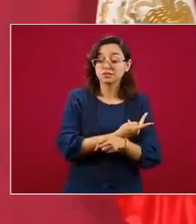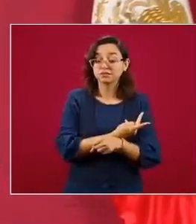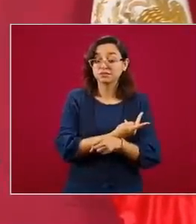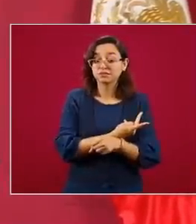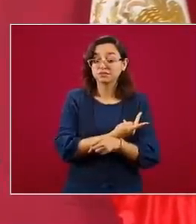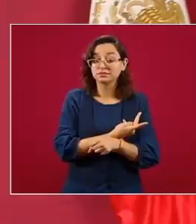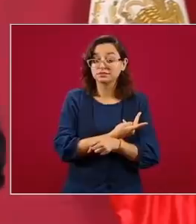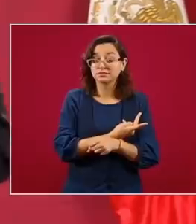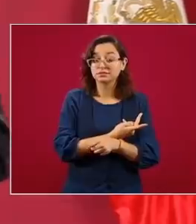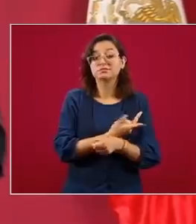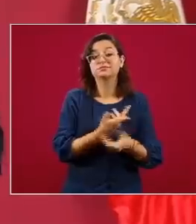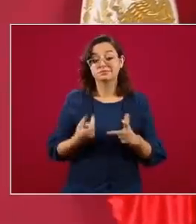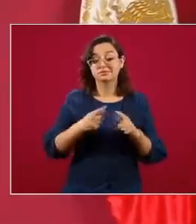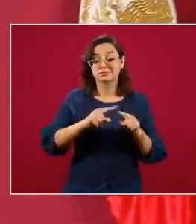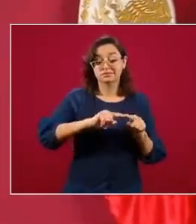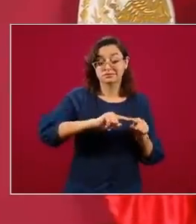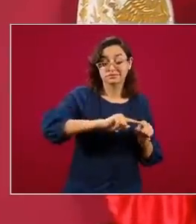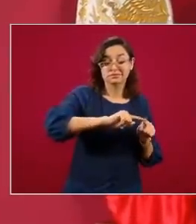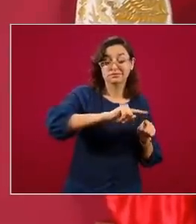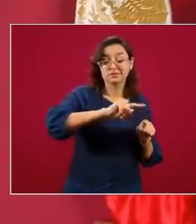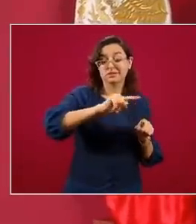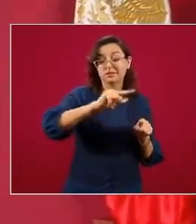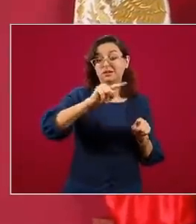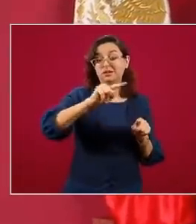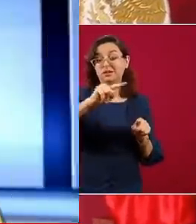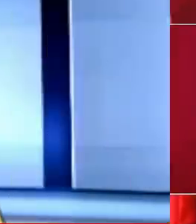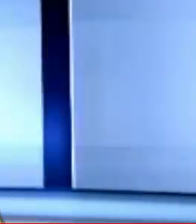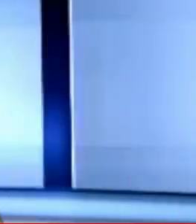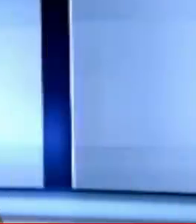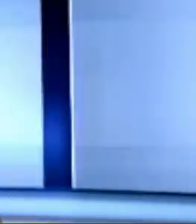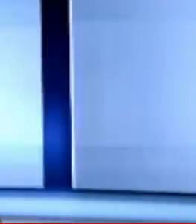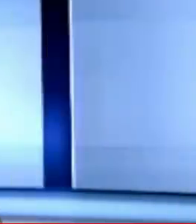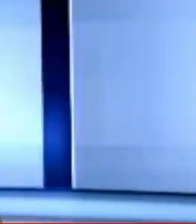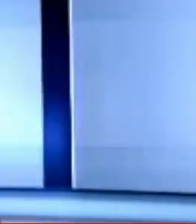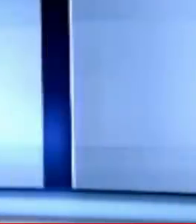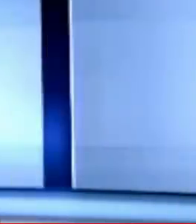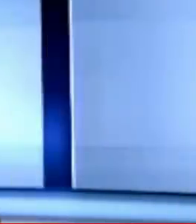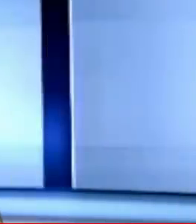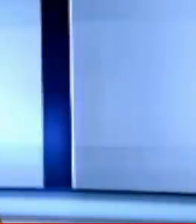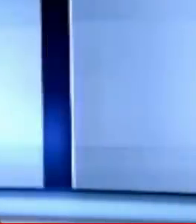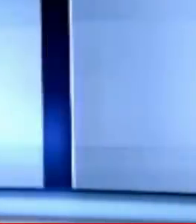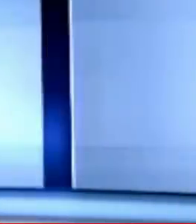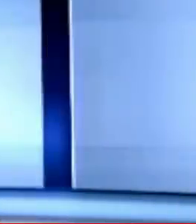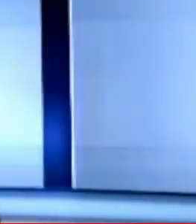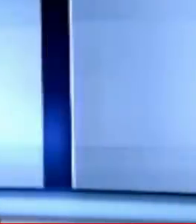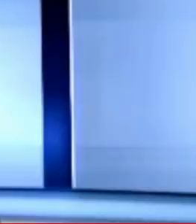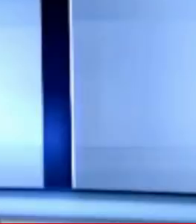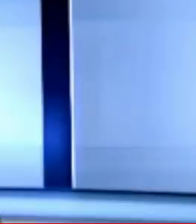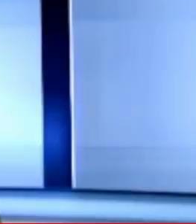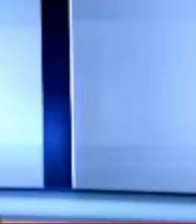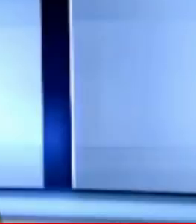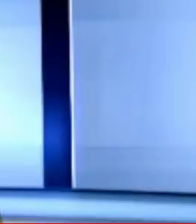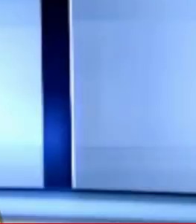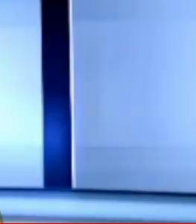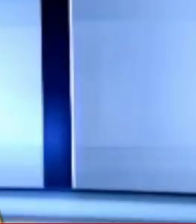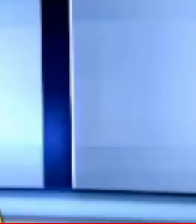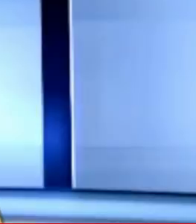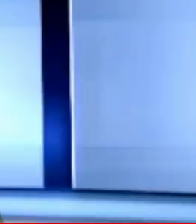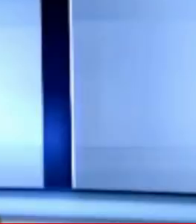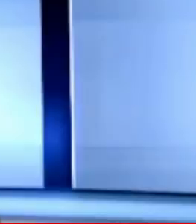puede fallar el pronóstico. El presidente reaccionó a este audio que ha circulado en